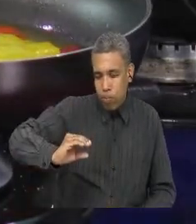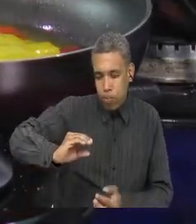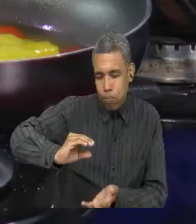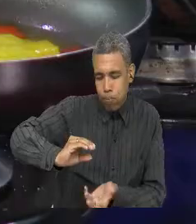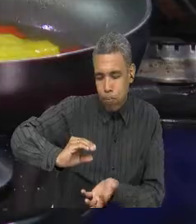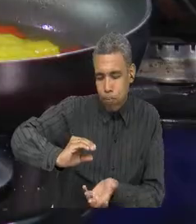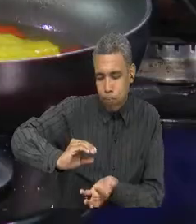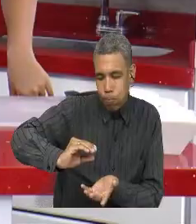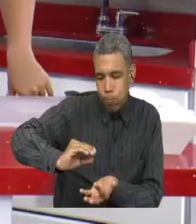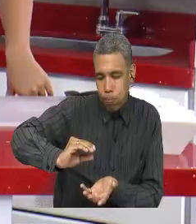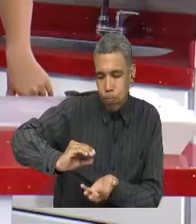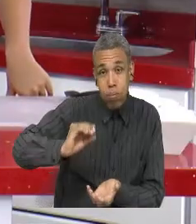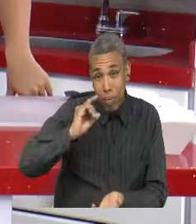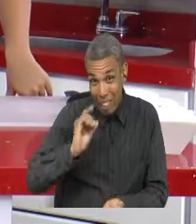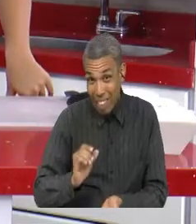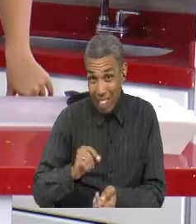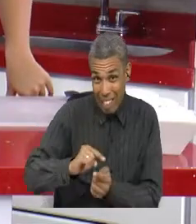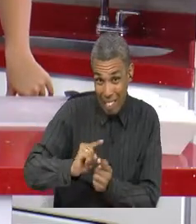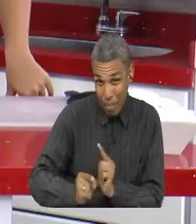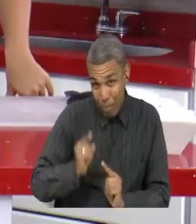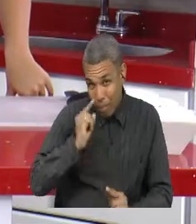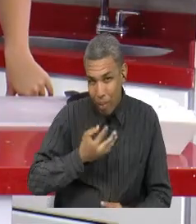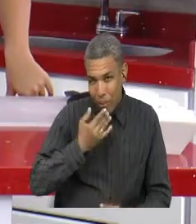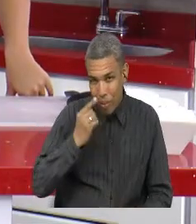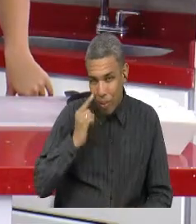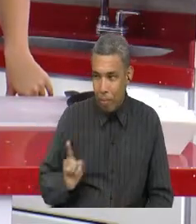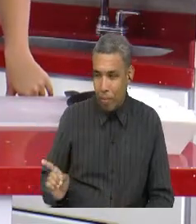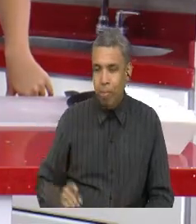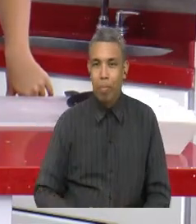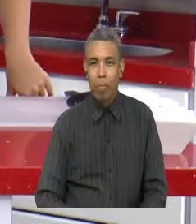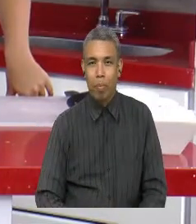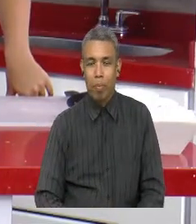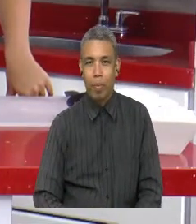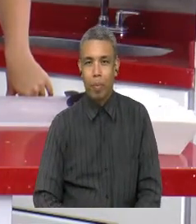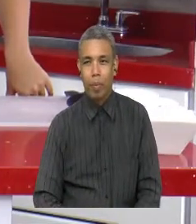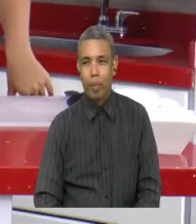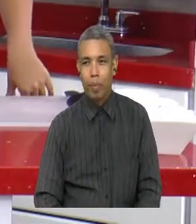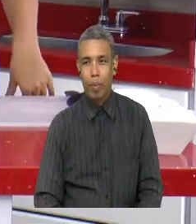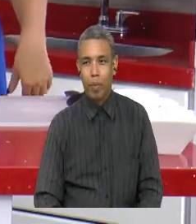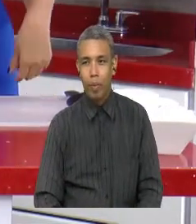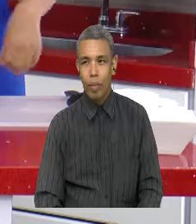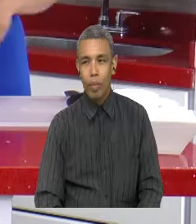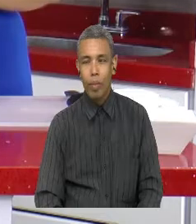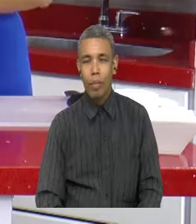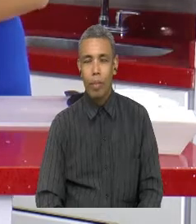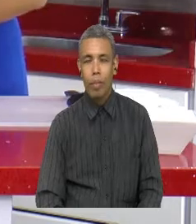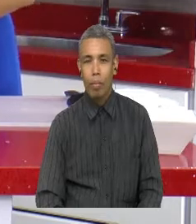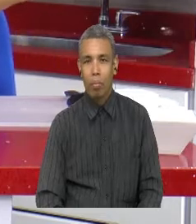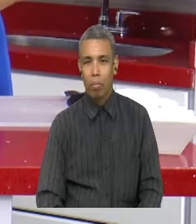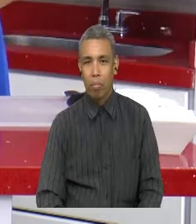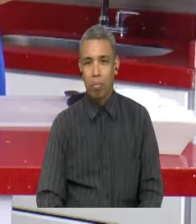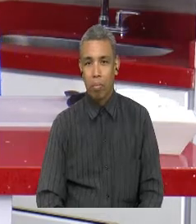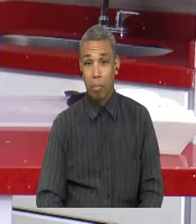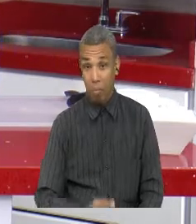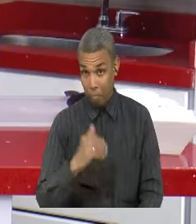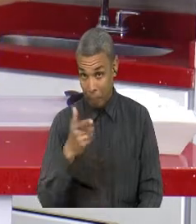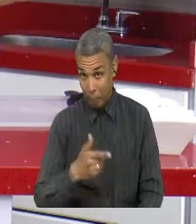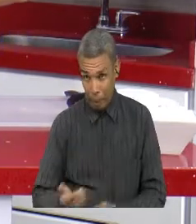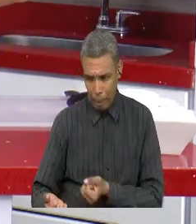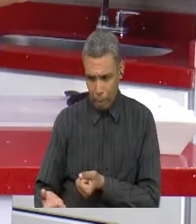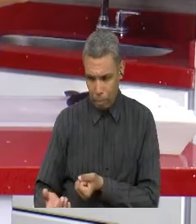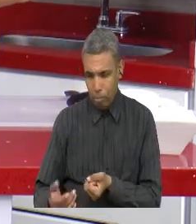reducida la vamos a mezclar con este que ya está previamente listo para que quede suficiente para hacer los dos montajes. El tuyo y el